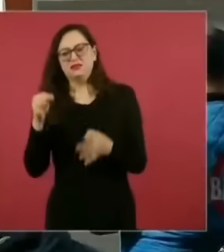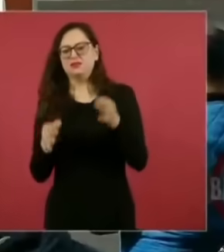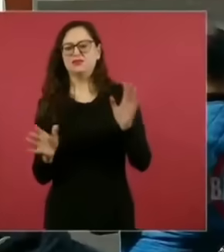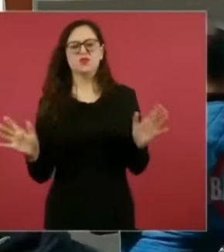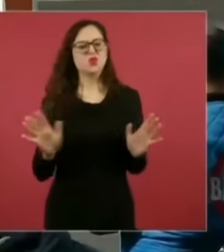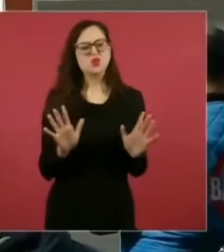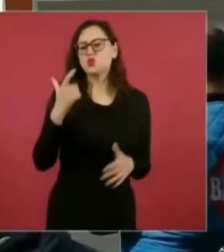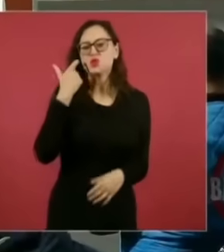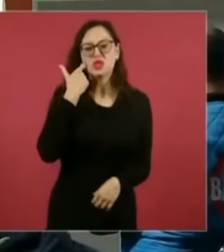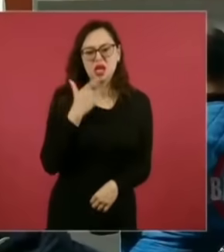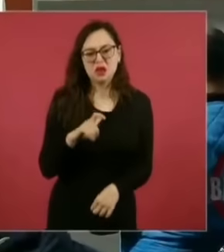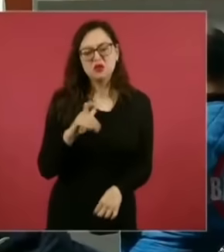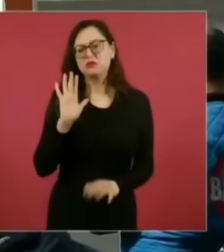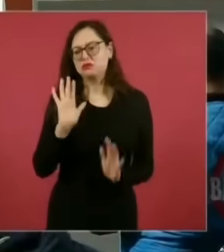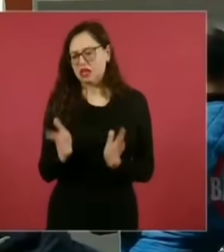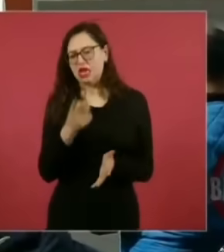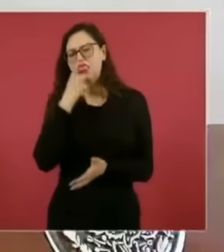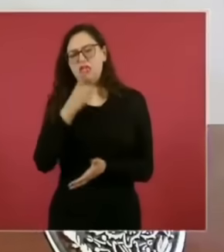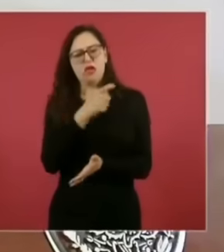pesos